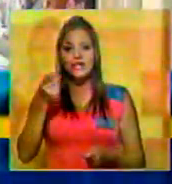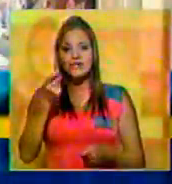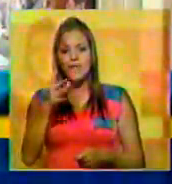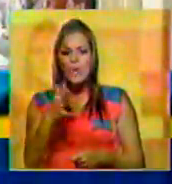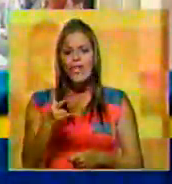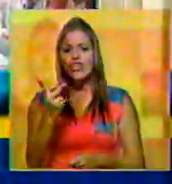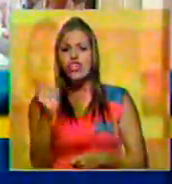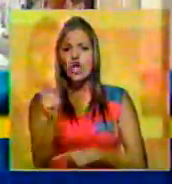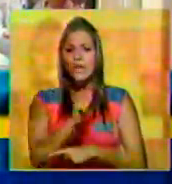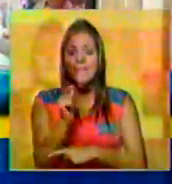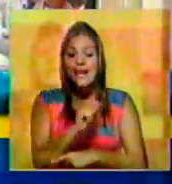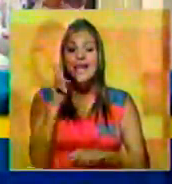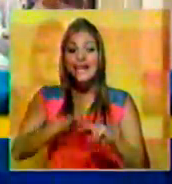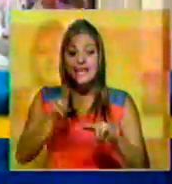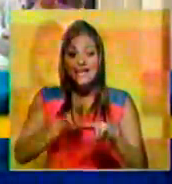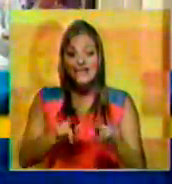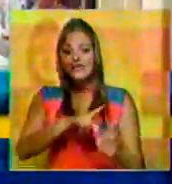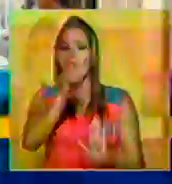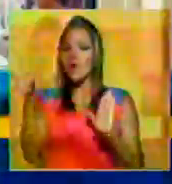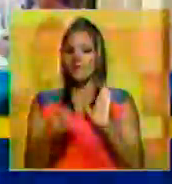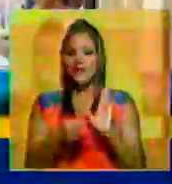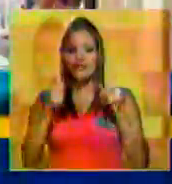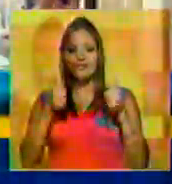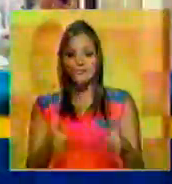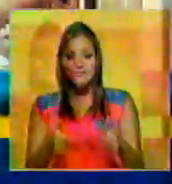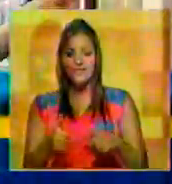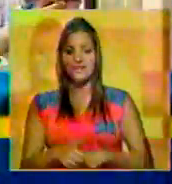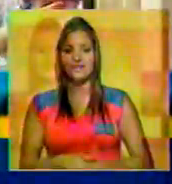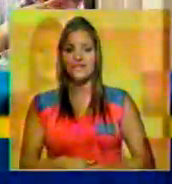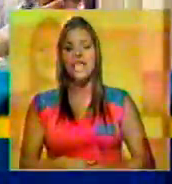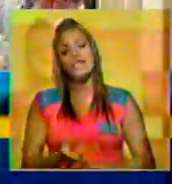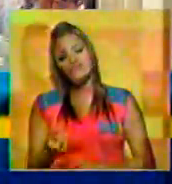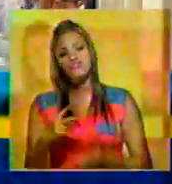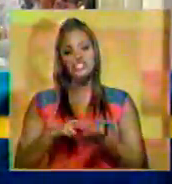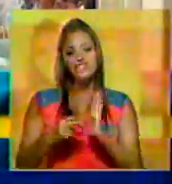2 meses la situación de incontinencia sea totalmente sanada, y esto